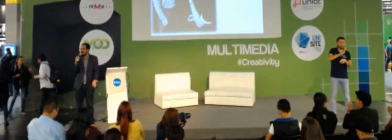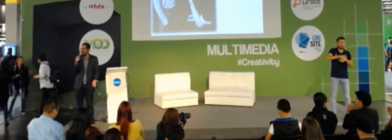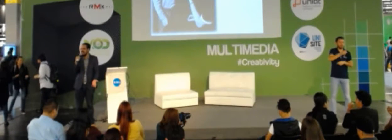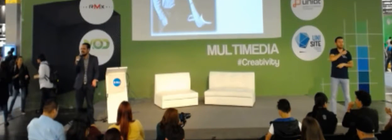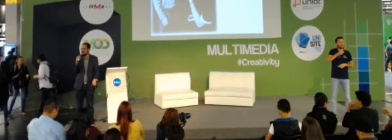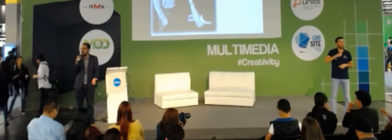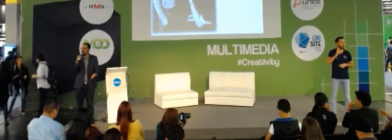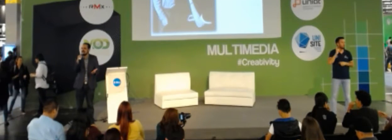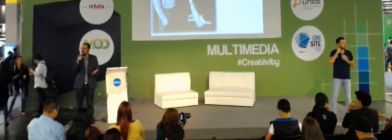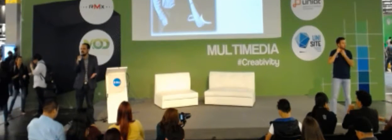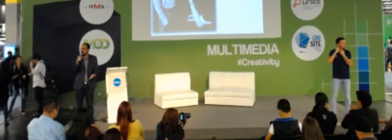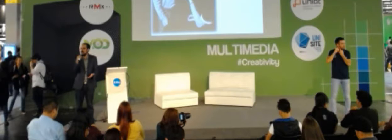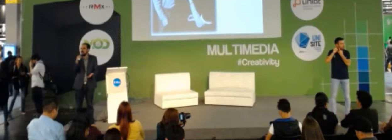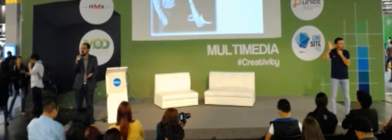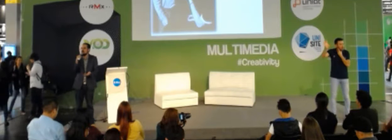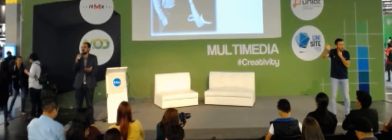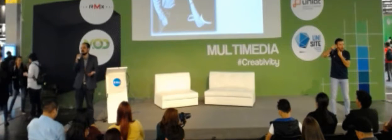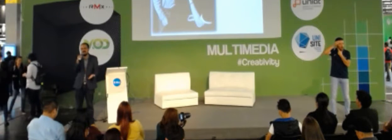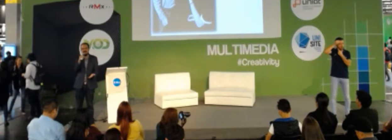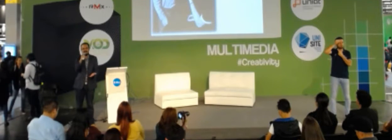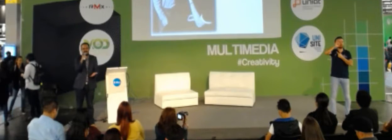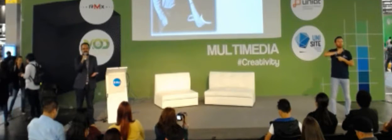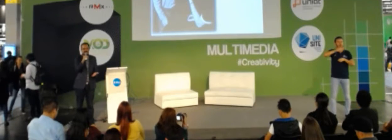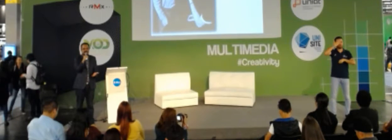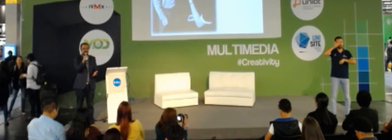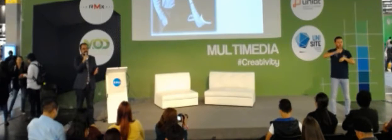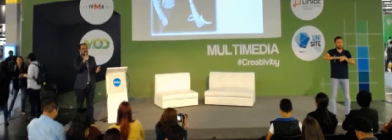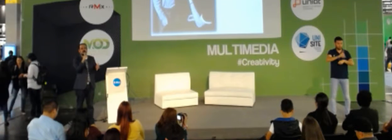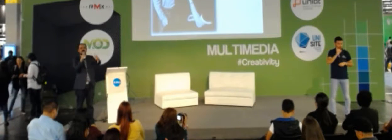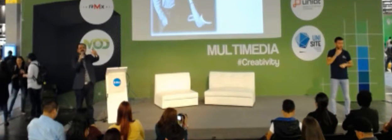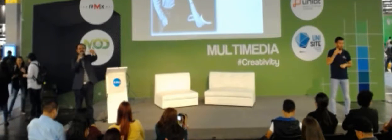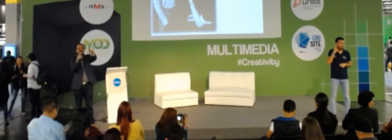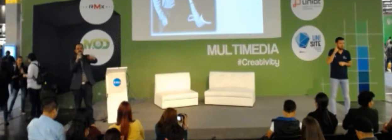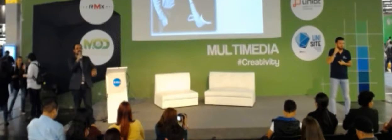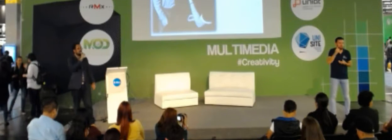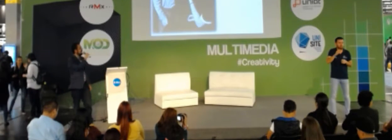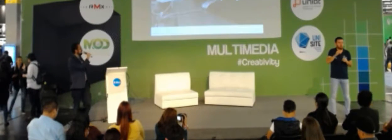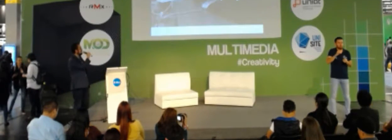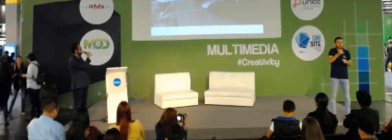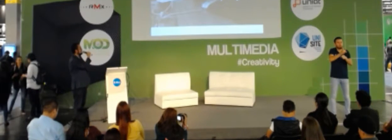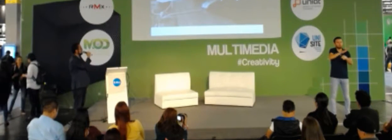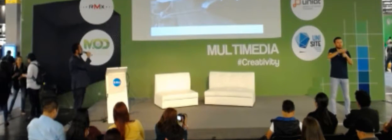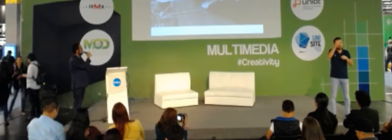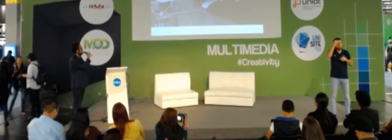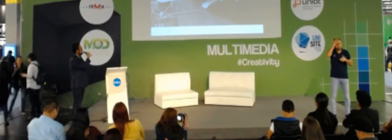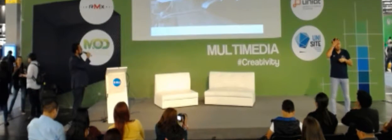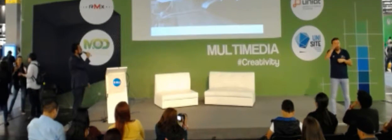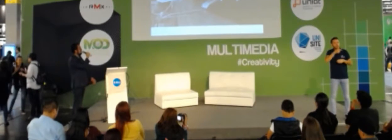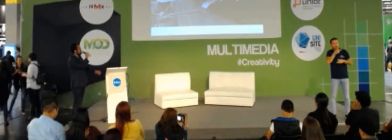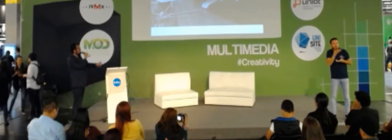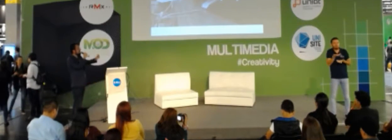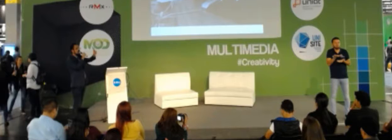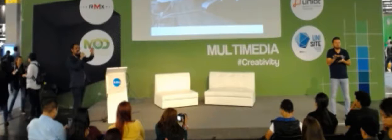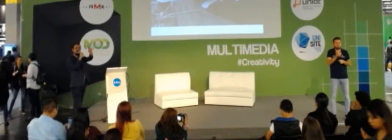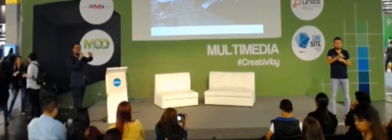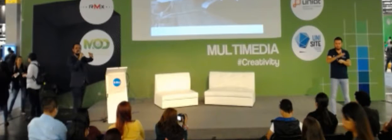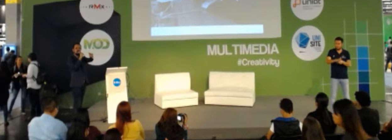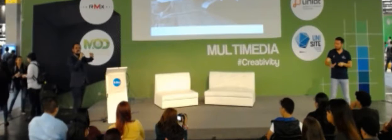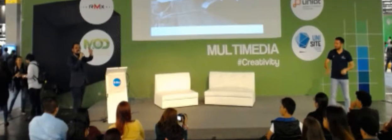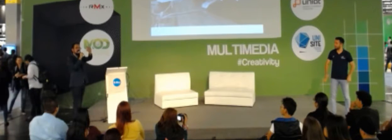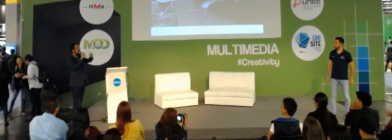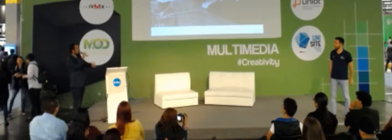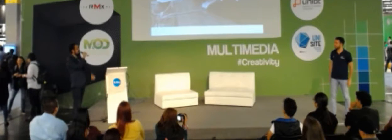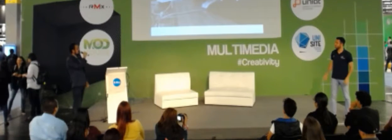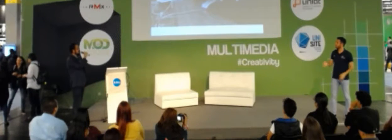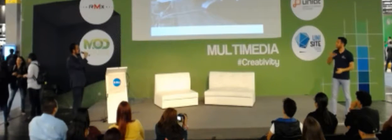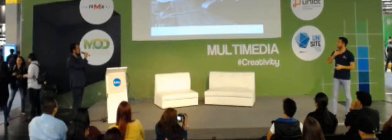auditiva, cosa que un sordo pues no tiene. Simplemente es distinto. Vamos al siguiente. Y ahí vemos distintos ejercicios